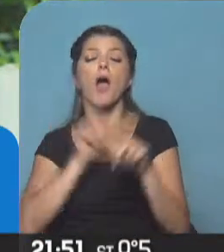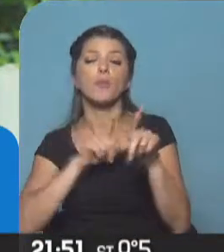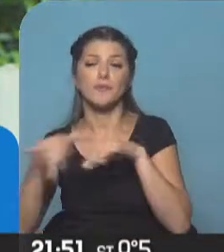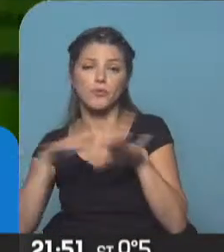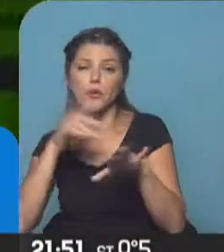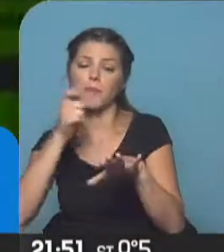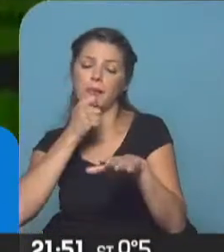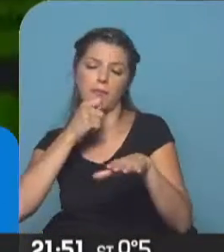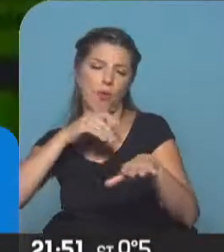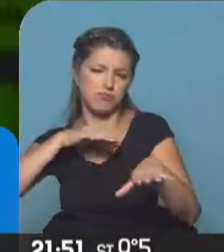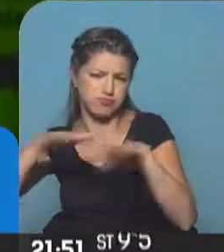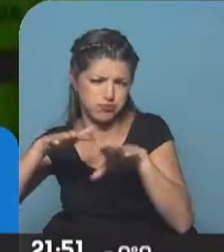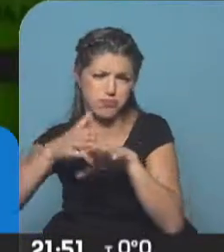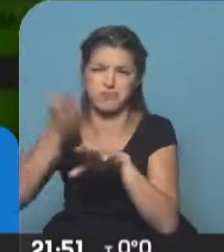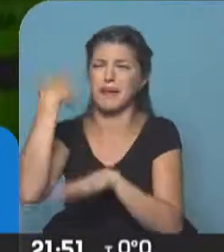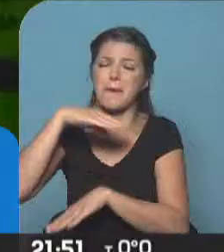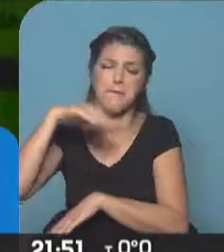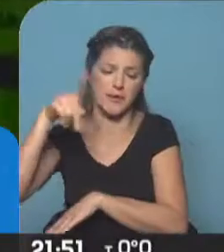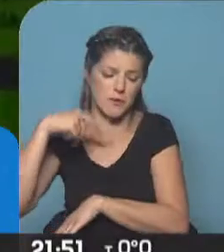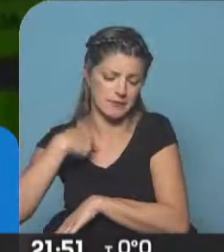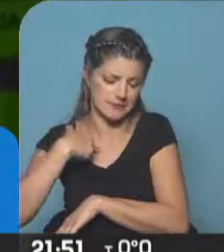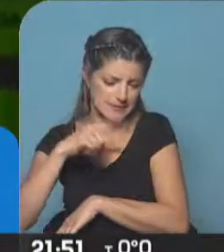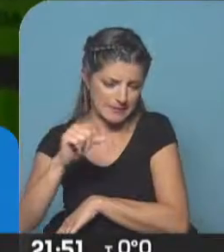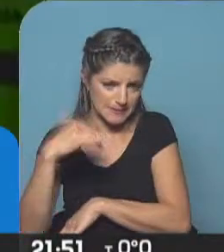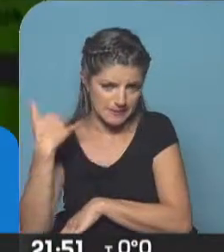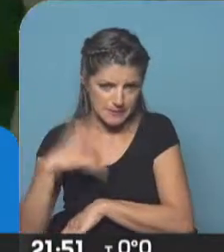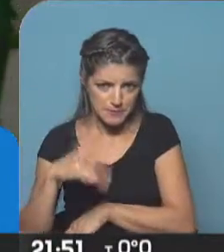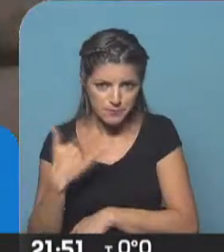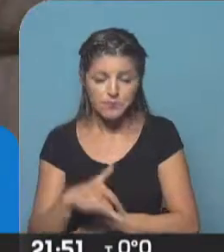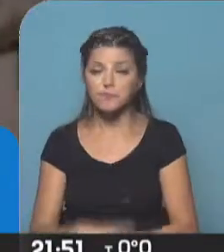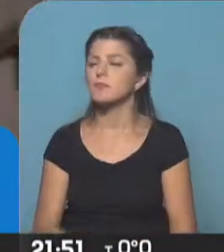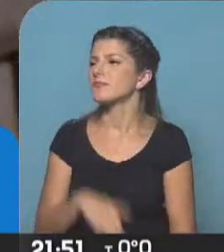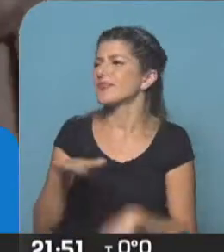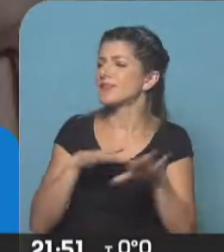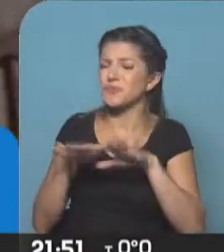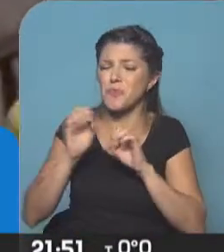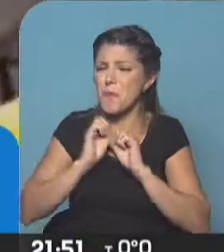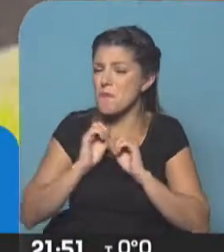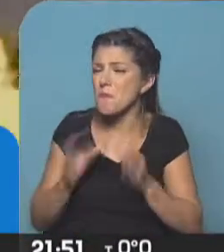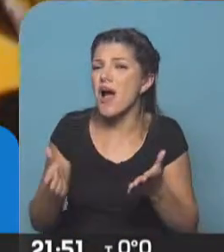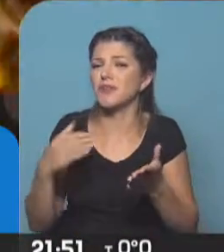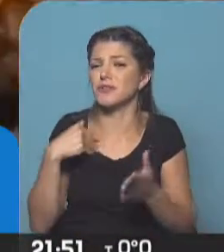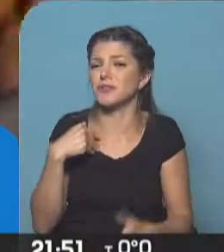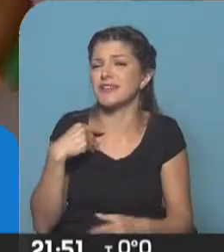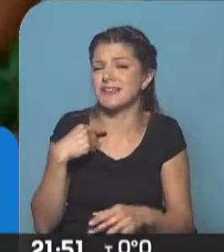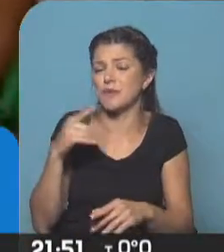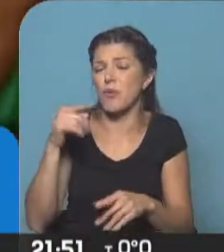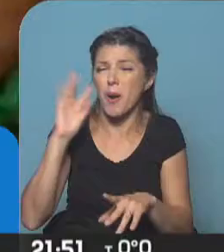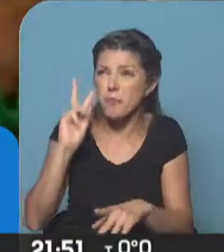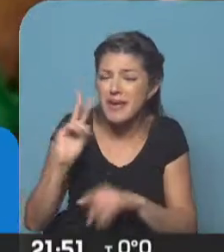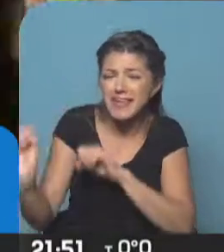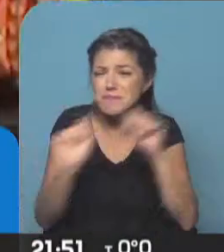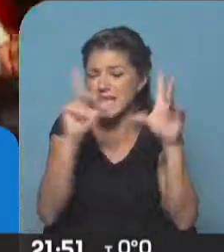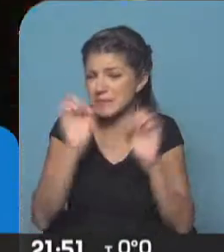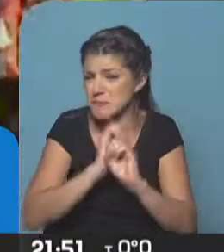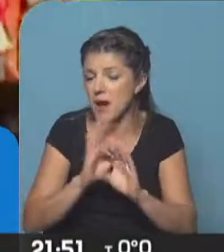como el terremoto que acabamos de pasar en México. Terrible situación, que uno no puede no sensibilizarse, dramáticas imágenes que